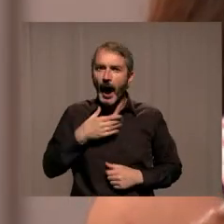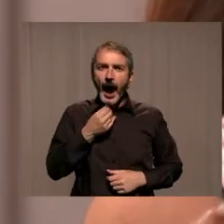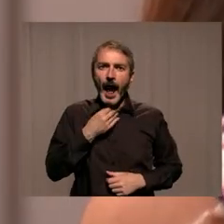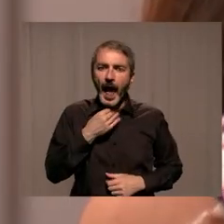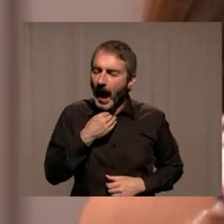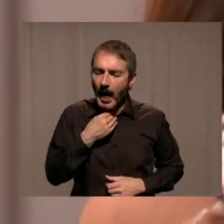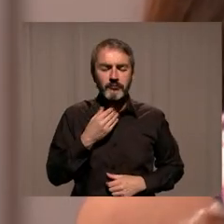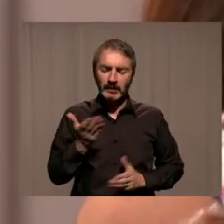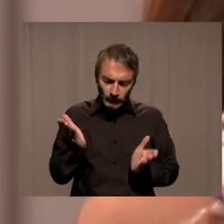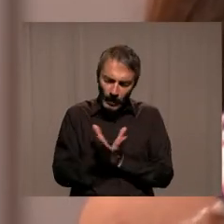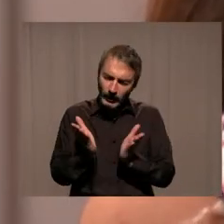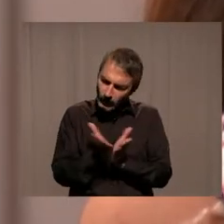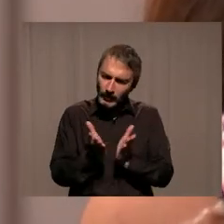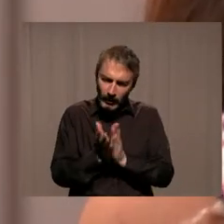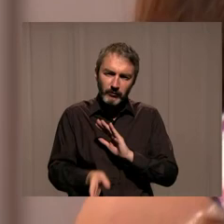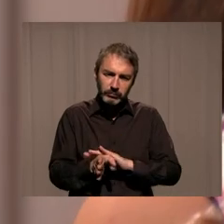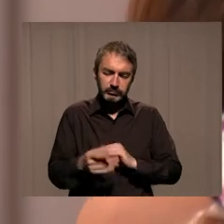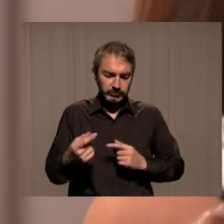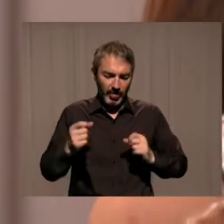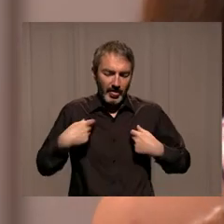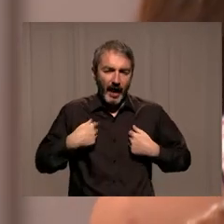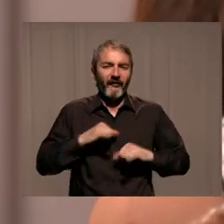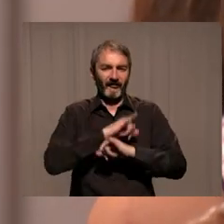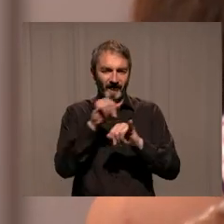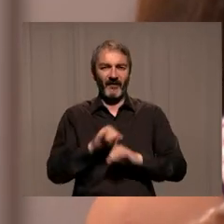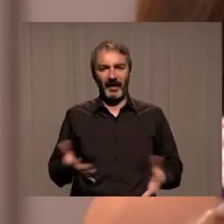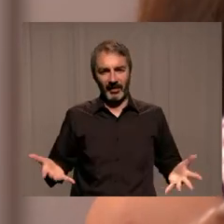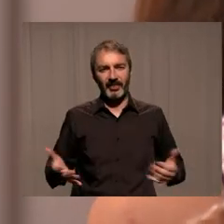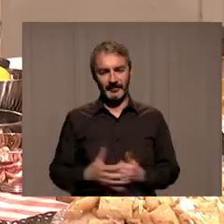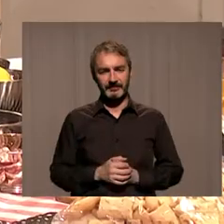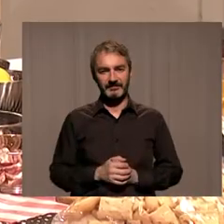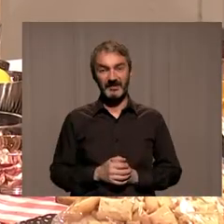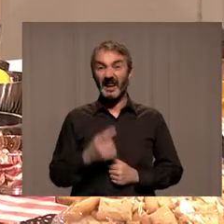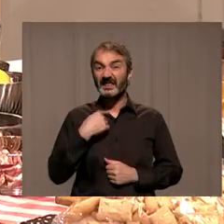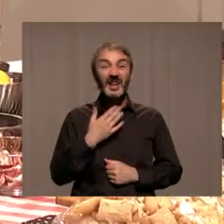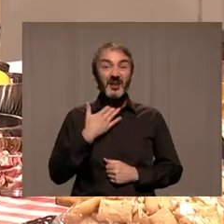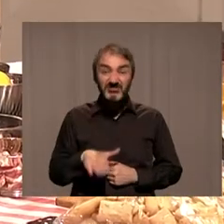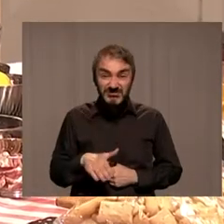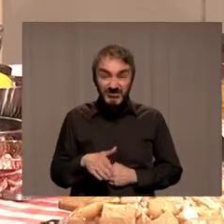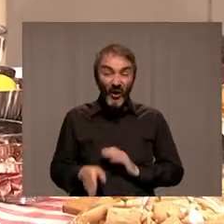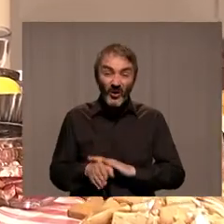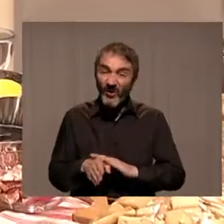tiempo estudiando y te sientes súper feliz. Claro, y aprovecharlo, pero si no hay ganas, como sí, que a lo mejor pensar otra cosa, ¿no?